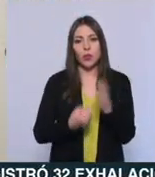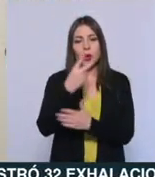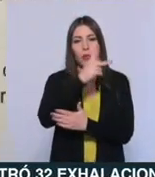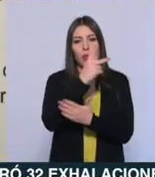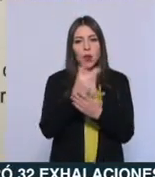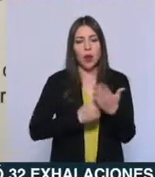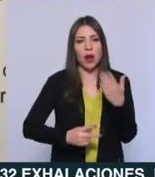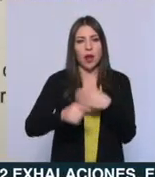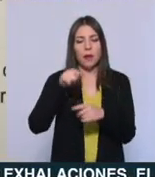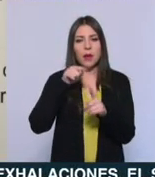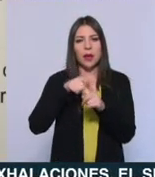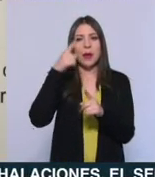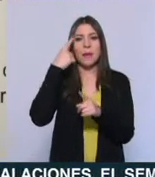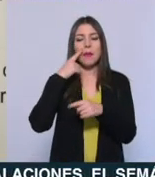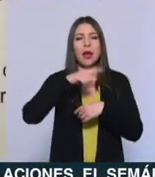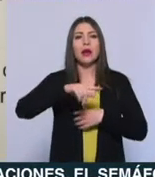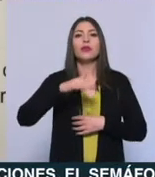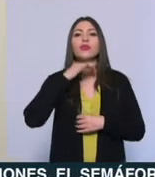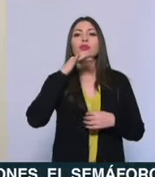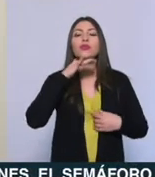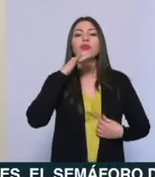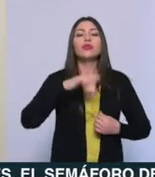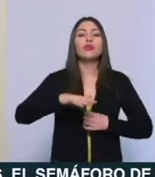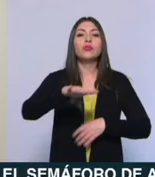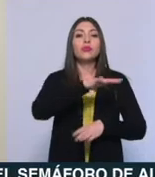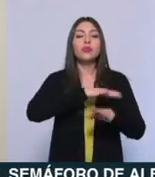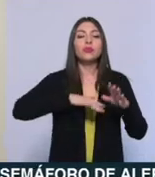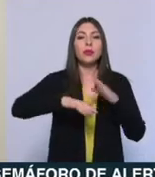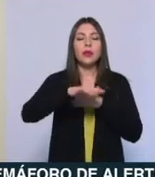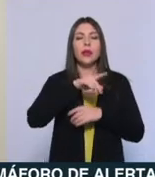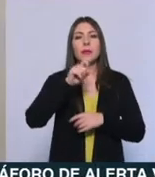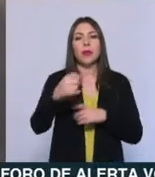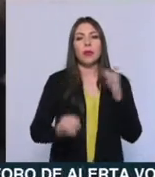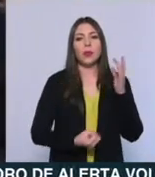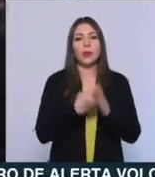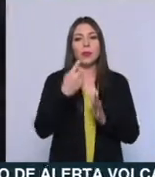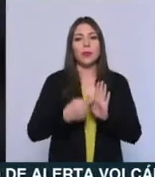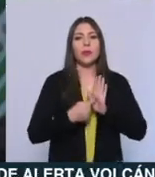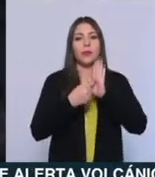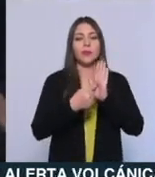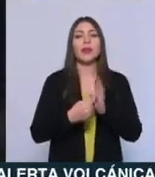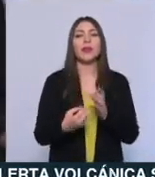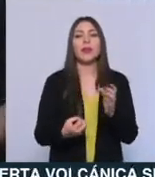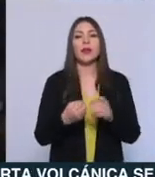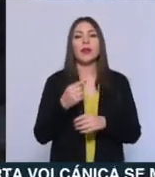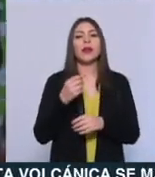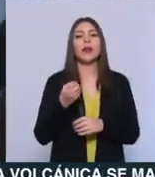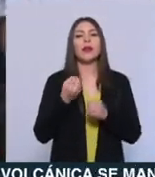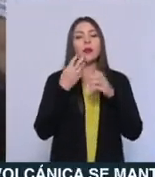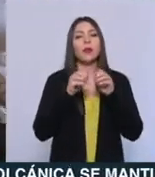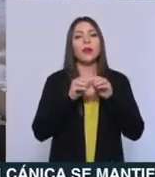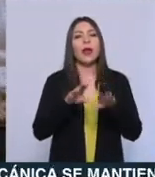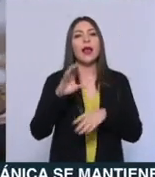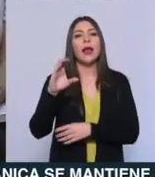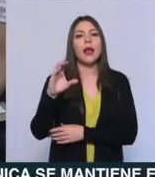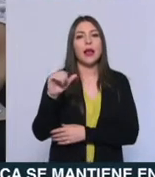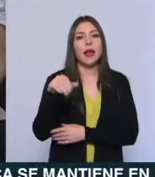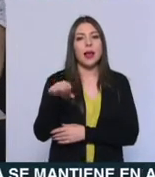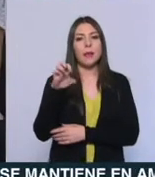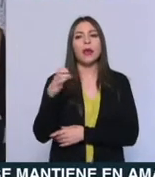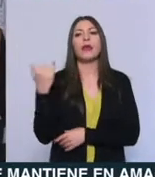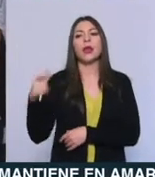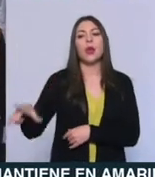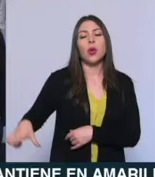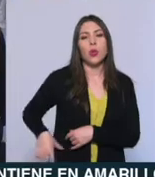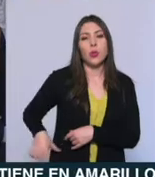y responder a contingencias ambientales atmosféricas presentado por la Comisión Ambiental de la Megalópolis y los gobiernos de